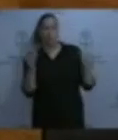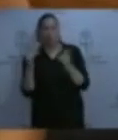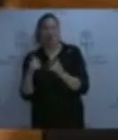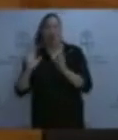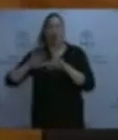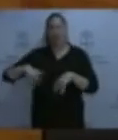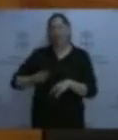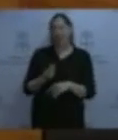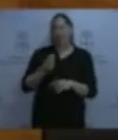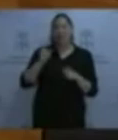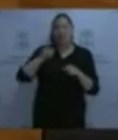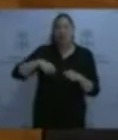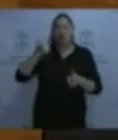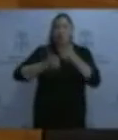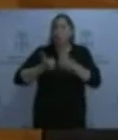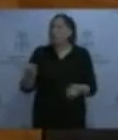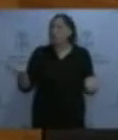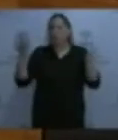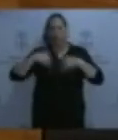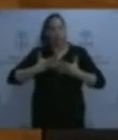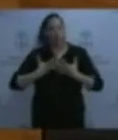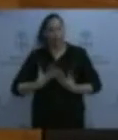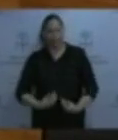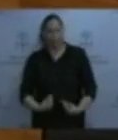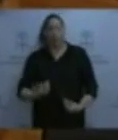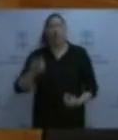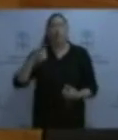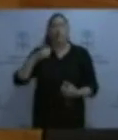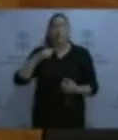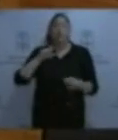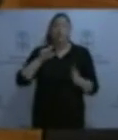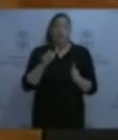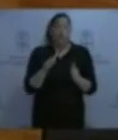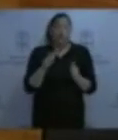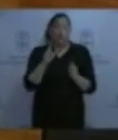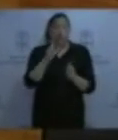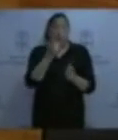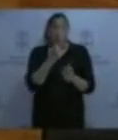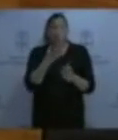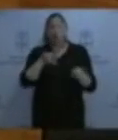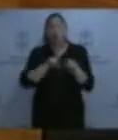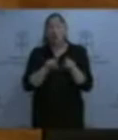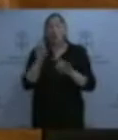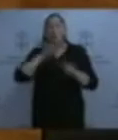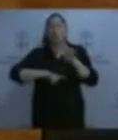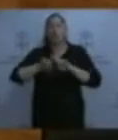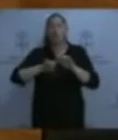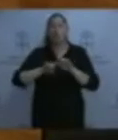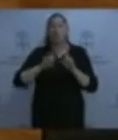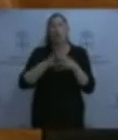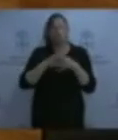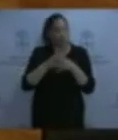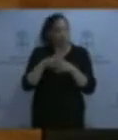oposiciones disuade y afuxienta a los residentes. En fin, se trata de no solo de un problema coyuntural, sino de carácter estructural.